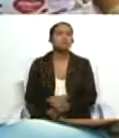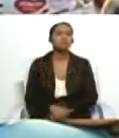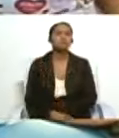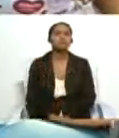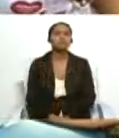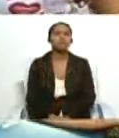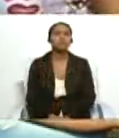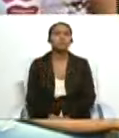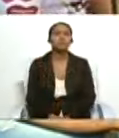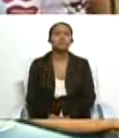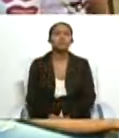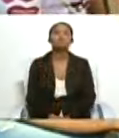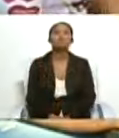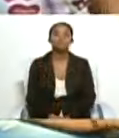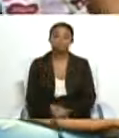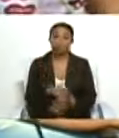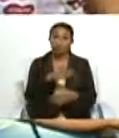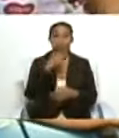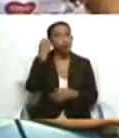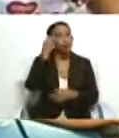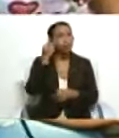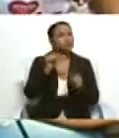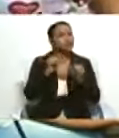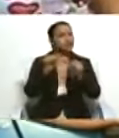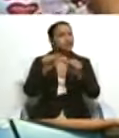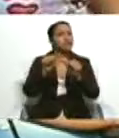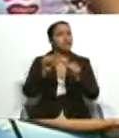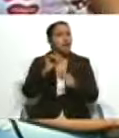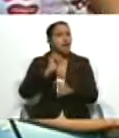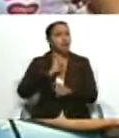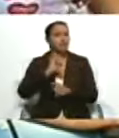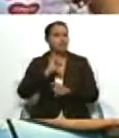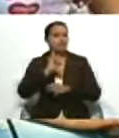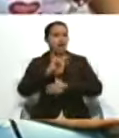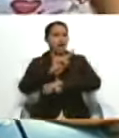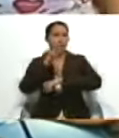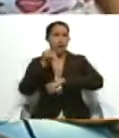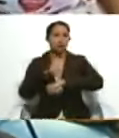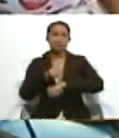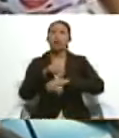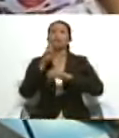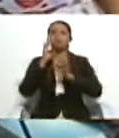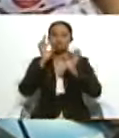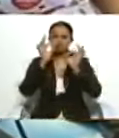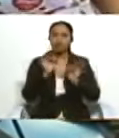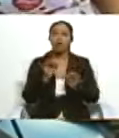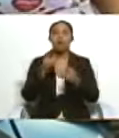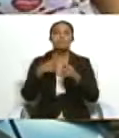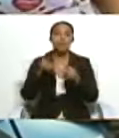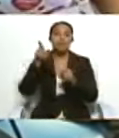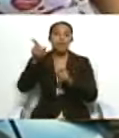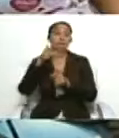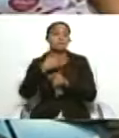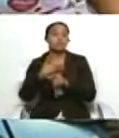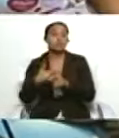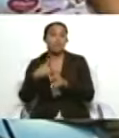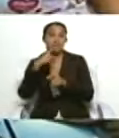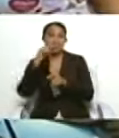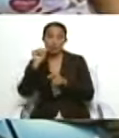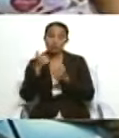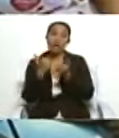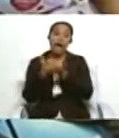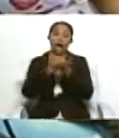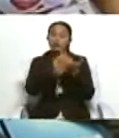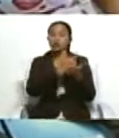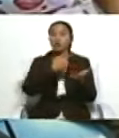garantía que permanezca la identidad nacional en el país? Sí, sí puedo dar garantía. Mientras el presidente ayude a las personas, ¿verdad?, cultoren,